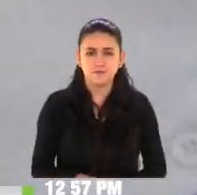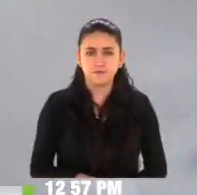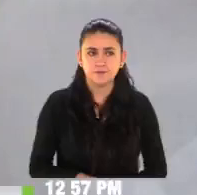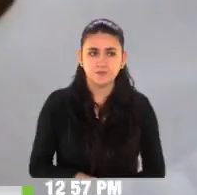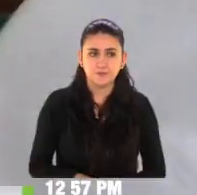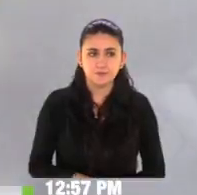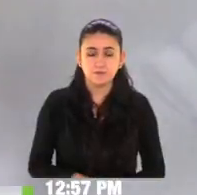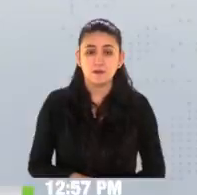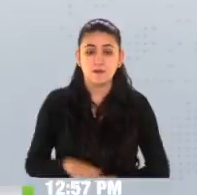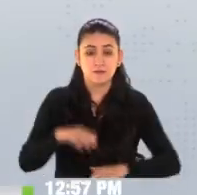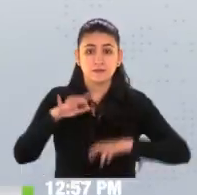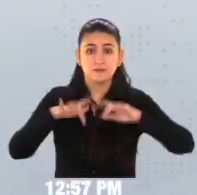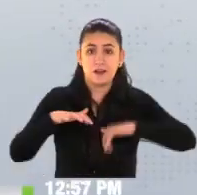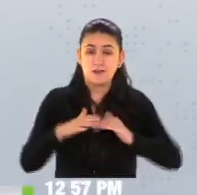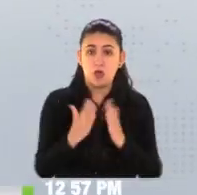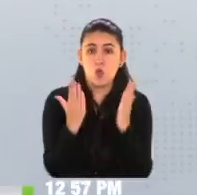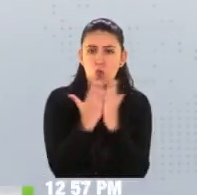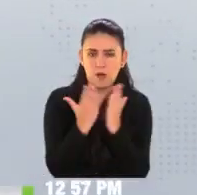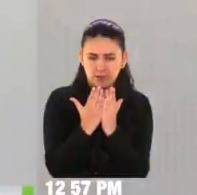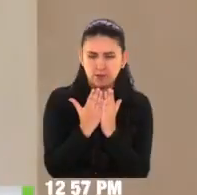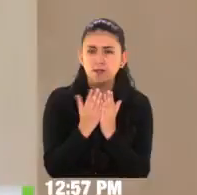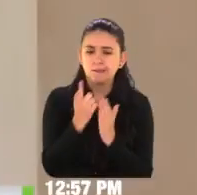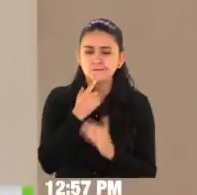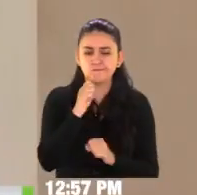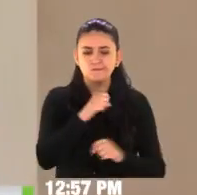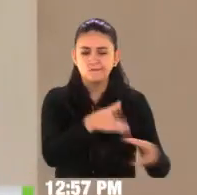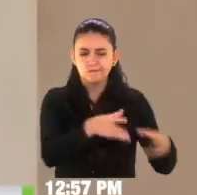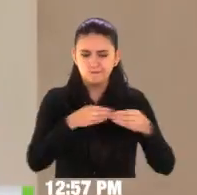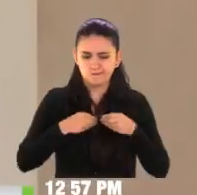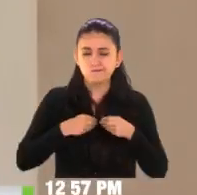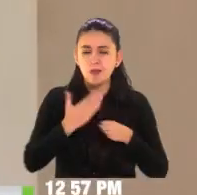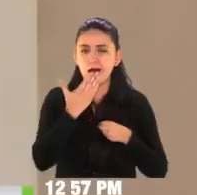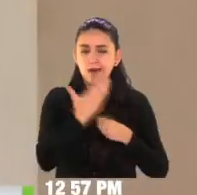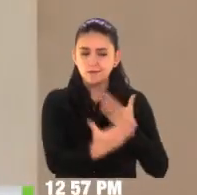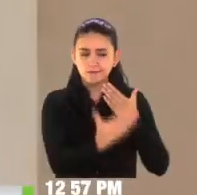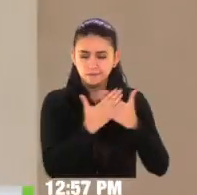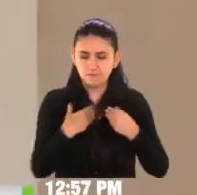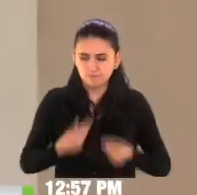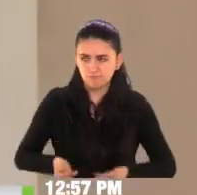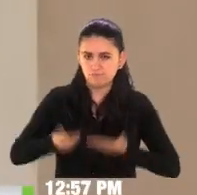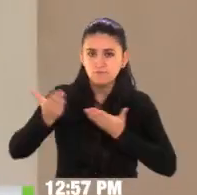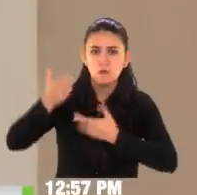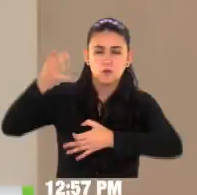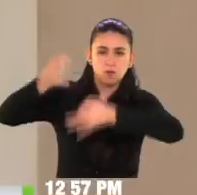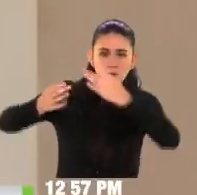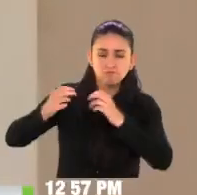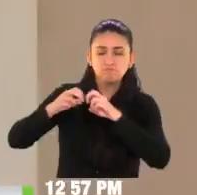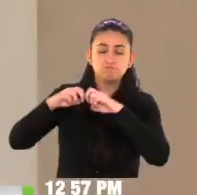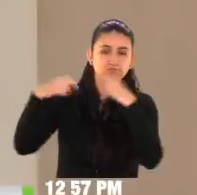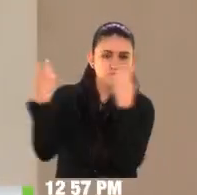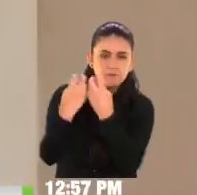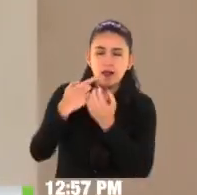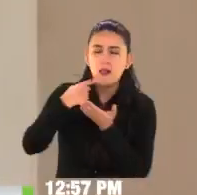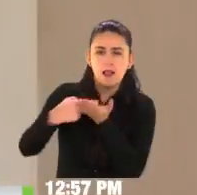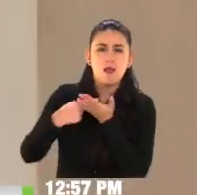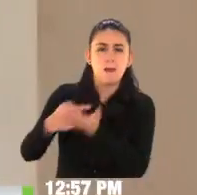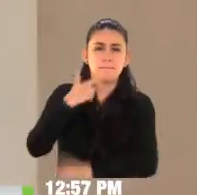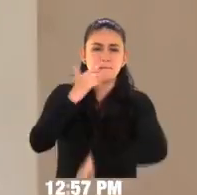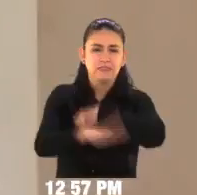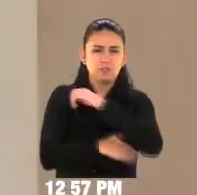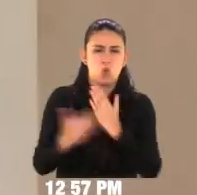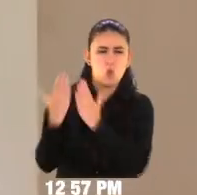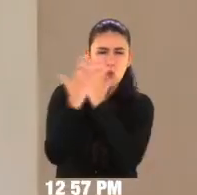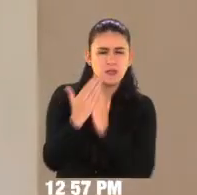La Secretaría de Educación también ha dicho que va a llevar este caso a los órganos de control y que mañana habrá una reunión con el Ministerio de Educación para